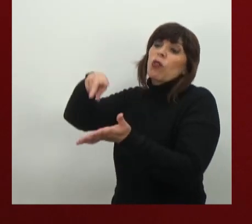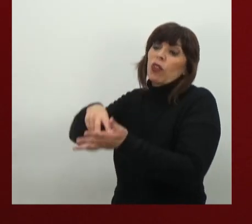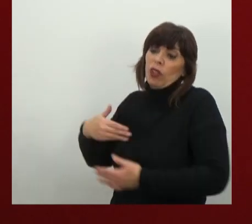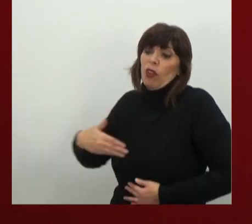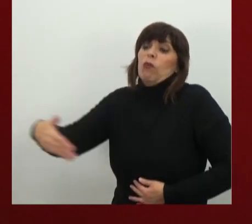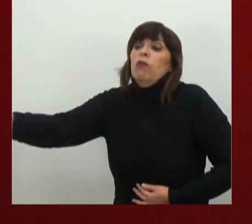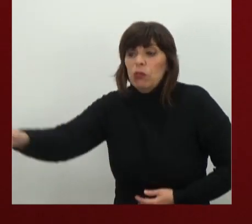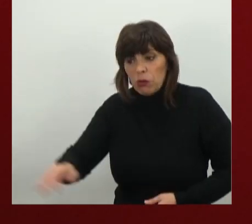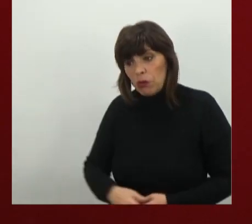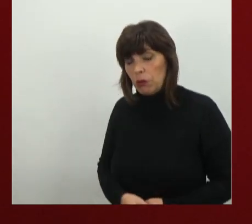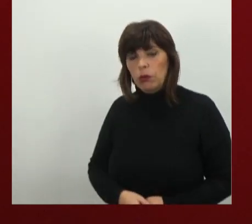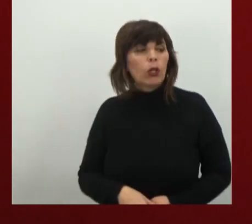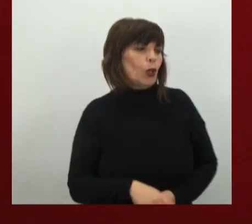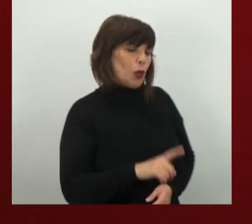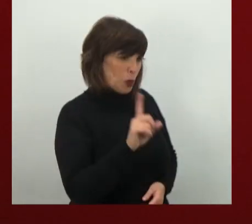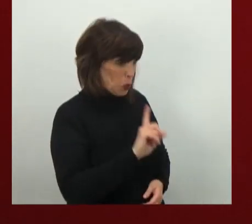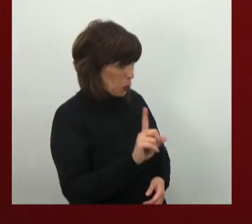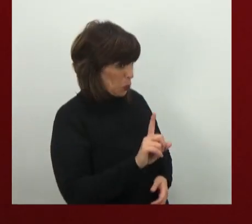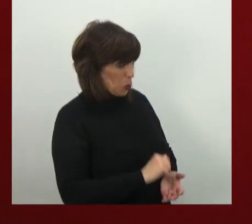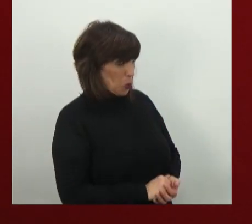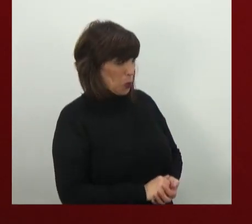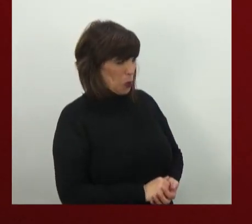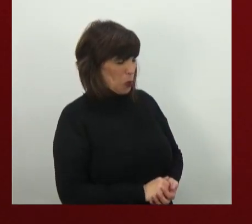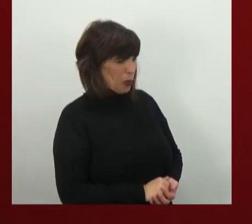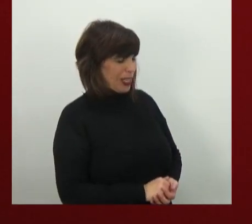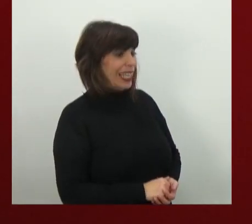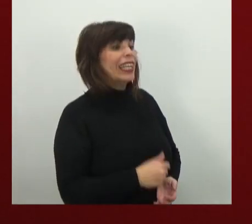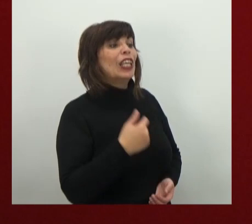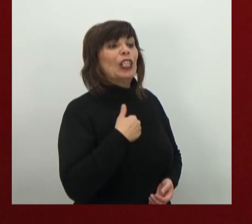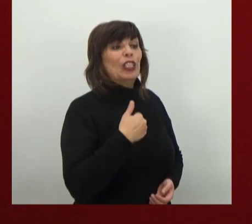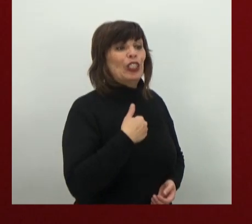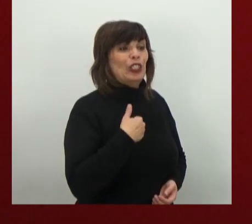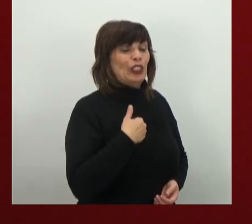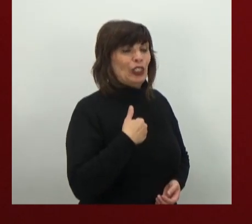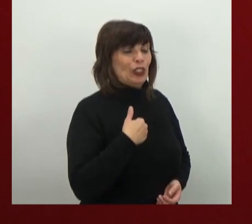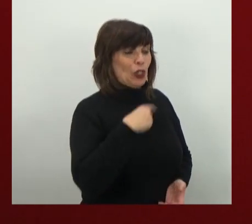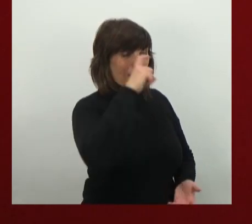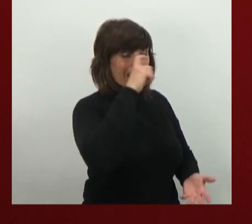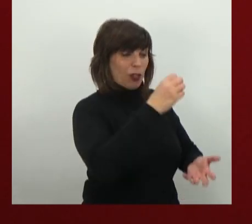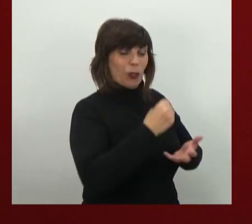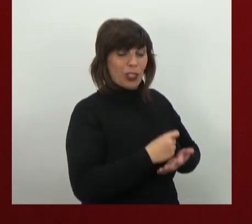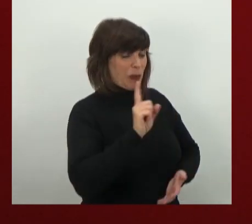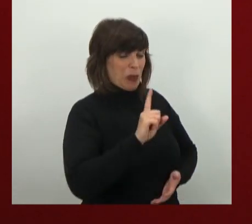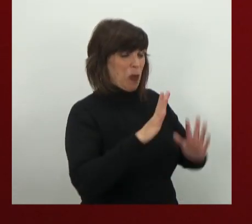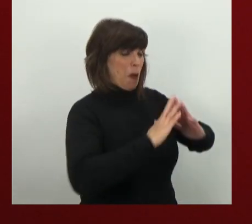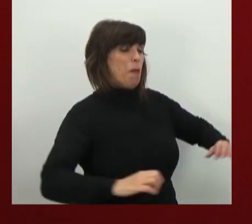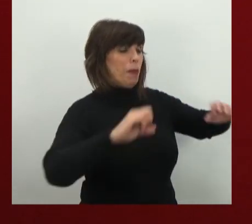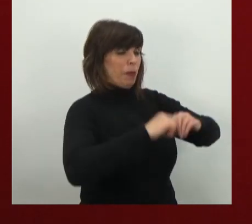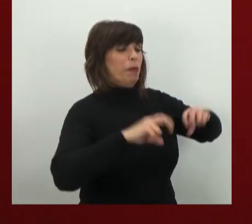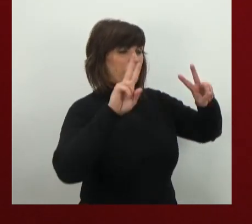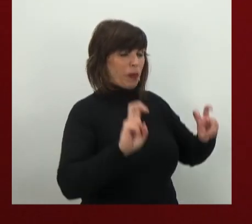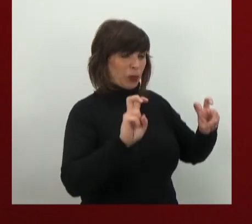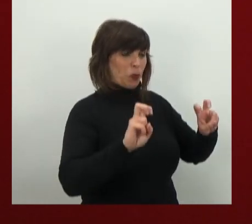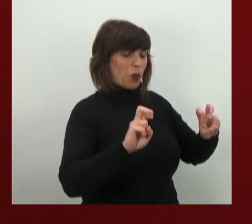Hey, Marta, yo no soy el Antiguo Testamento. Yo soy el Nuevo Pacto, bajo